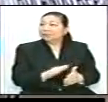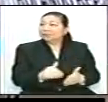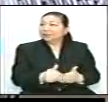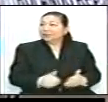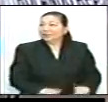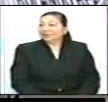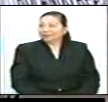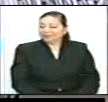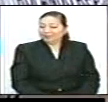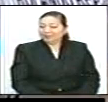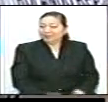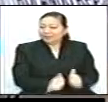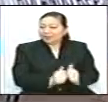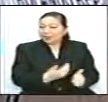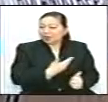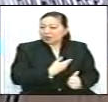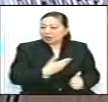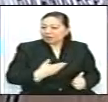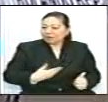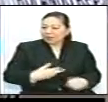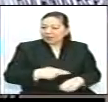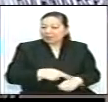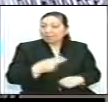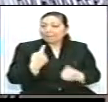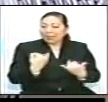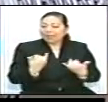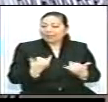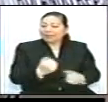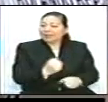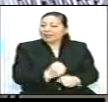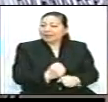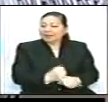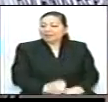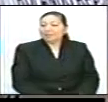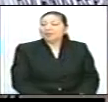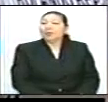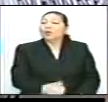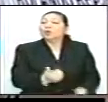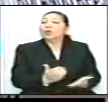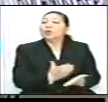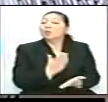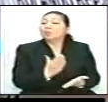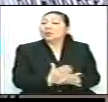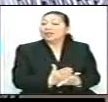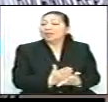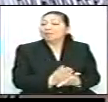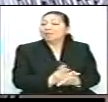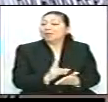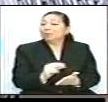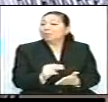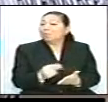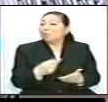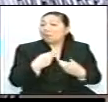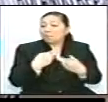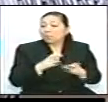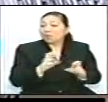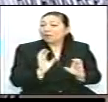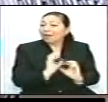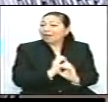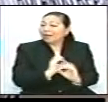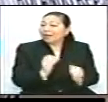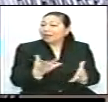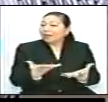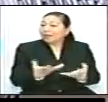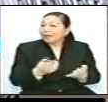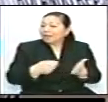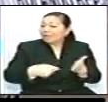vaya acompañando a los gobiernos regionales para destrabar eso. El otro problema es que ahora los funcionarios públicos nadie quiere